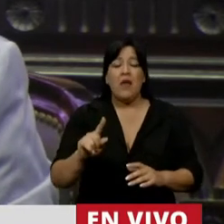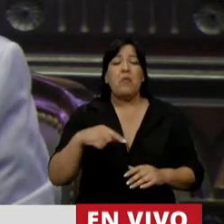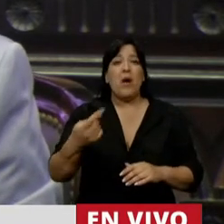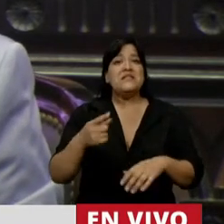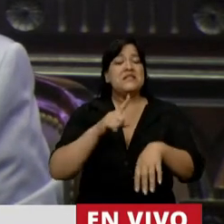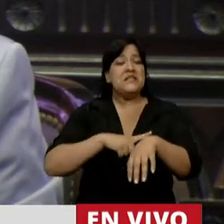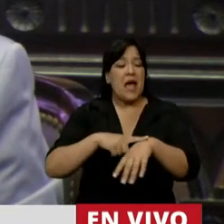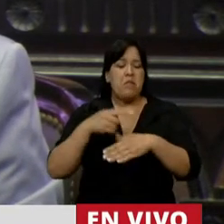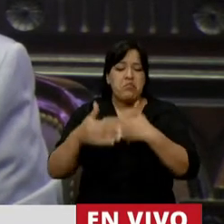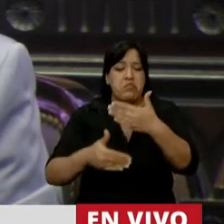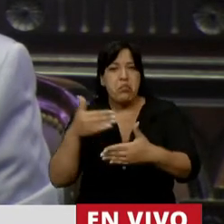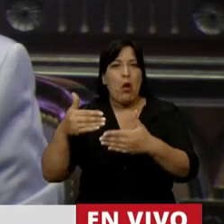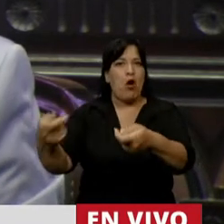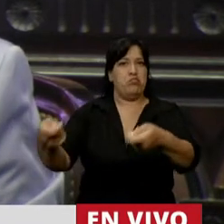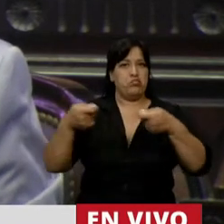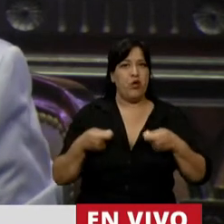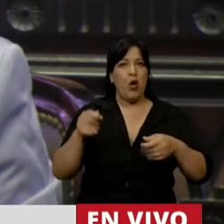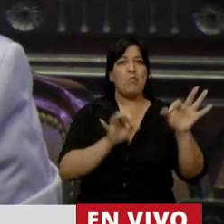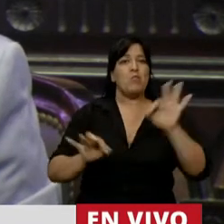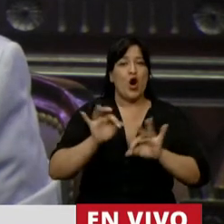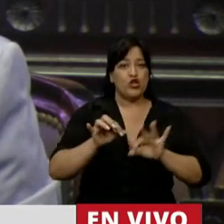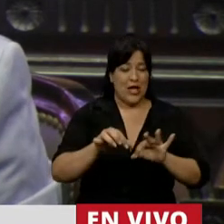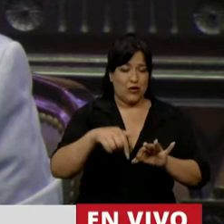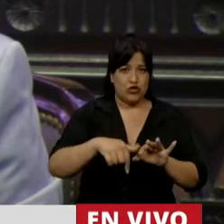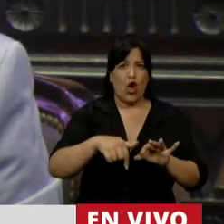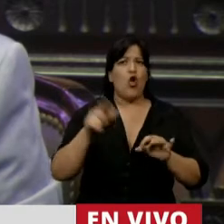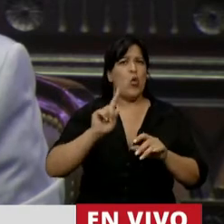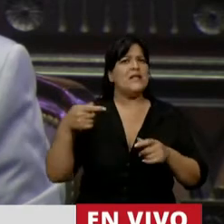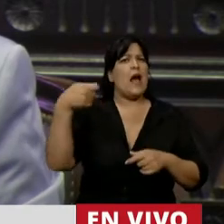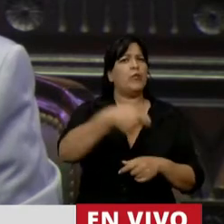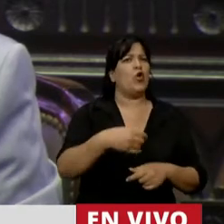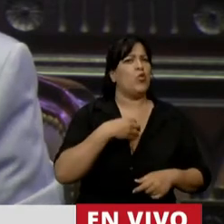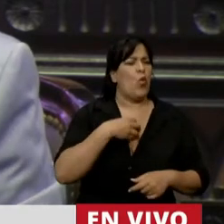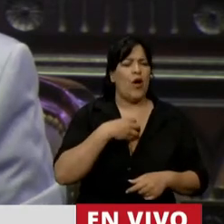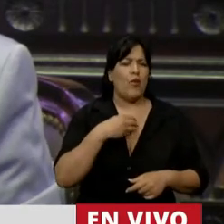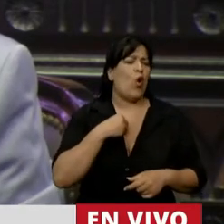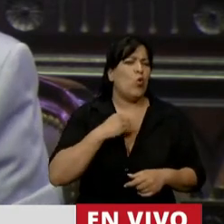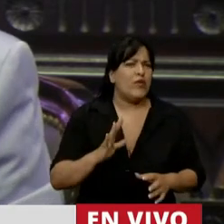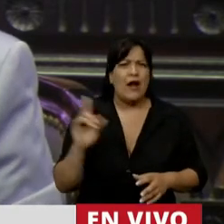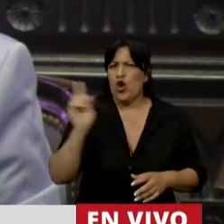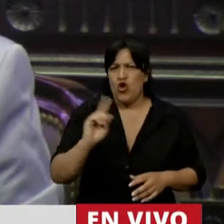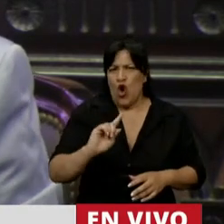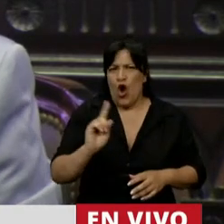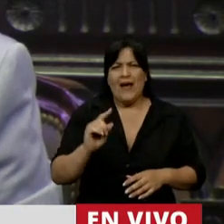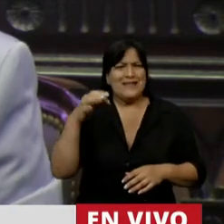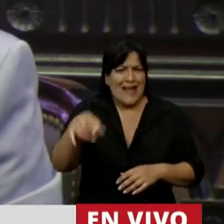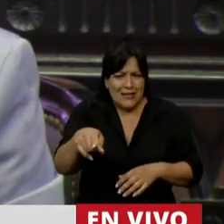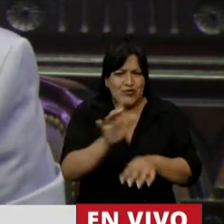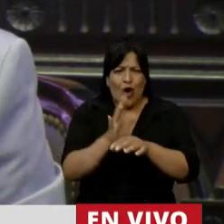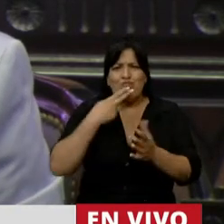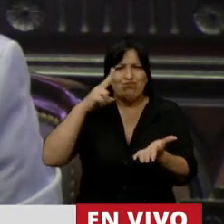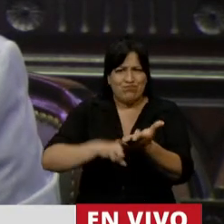la Cámara de Diputados y ya no era un aporte voluntario. Esto es un tributo, esto es coercitivo, esto es